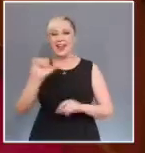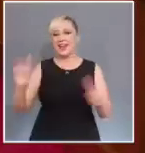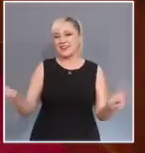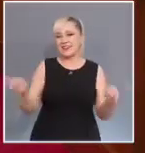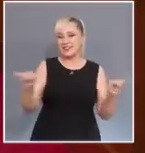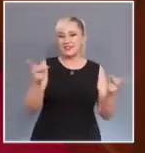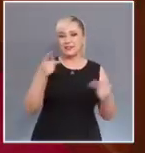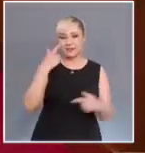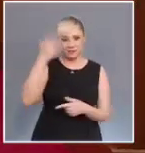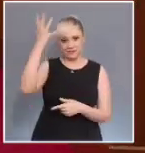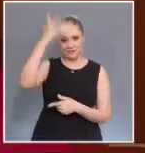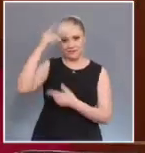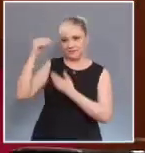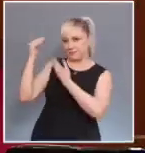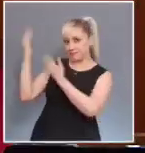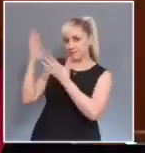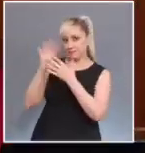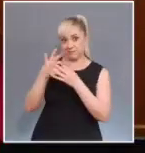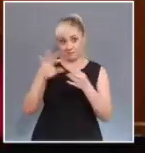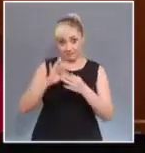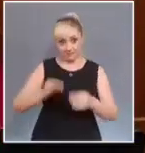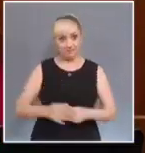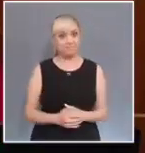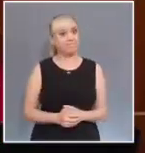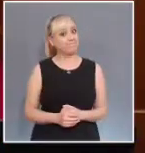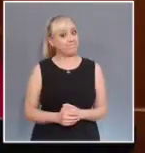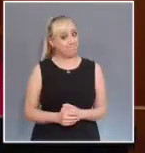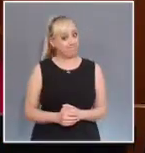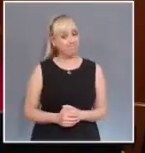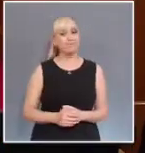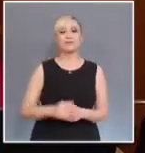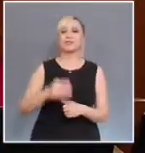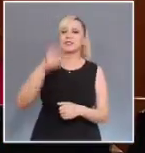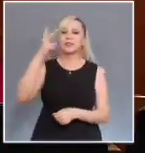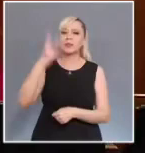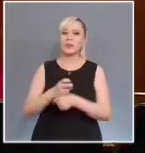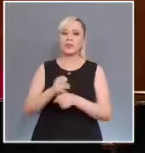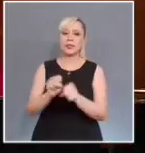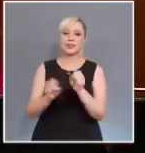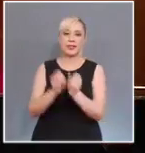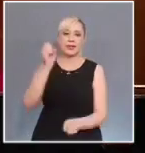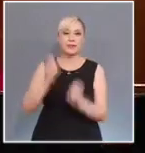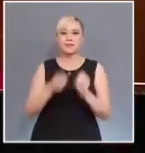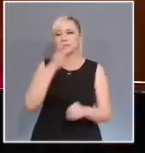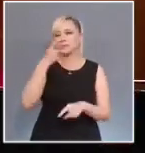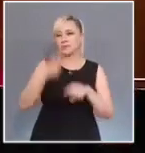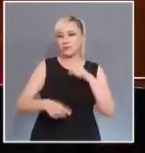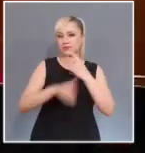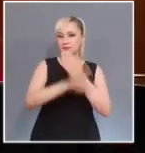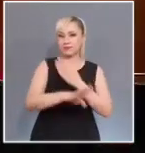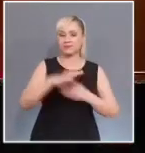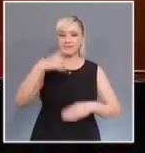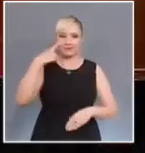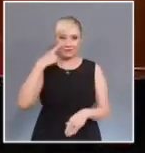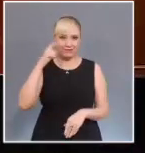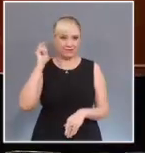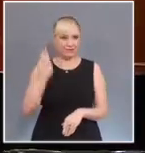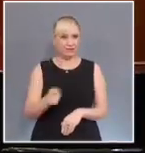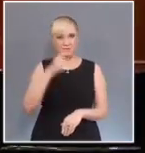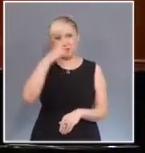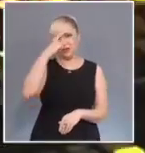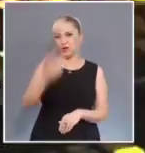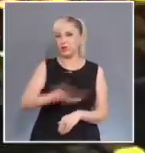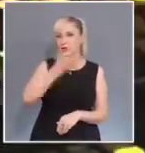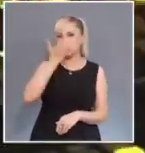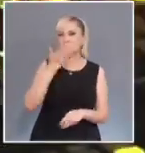la segunda sala de la corte determinó que la ley para la transparencia prevención y combate de prácticas indebidas en materia de contratación de